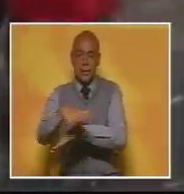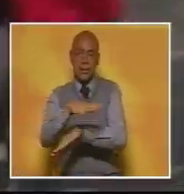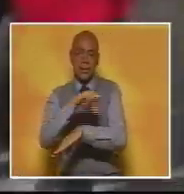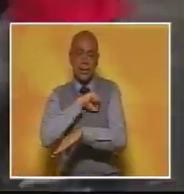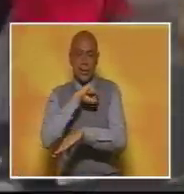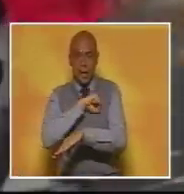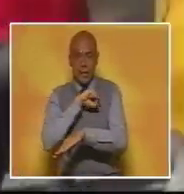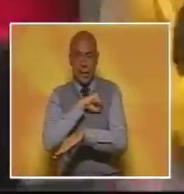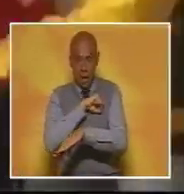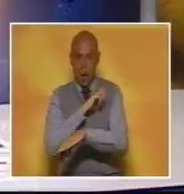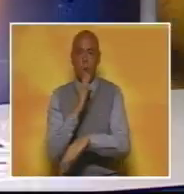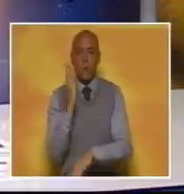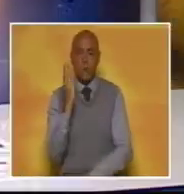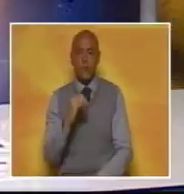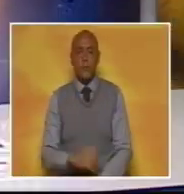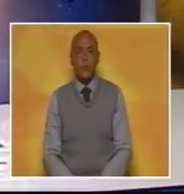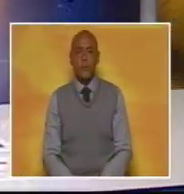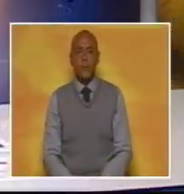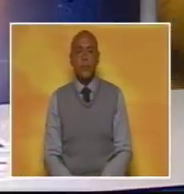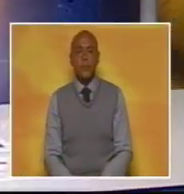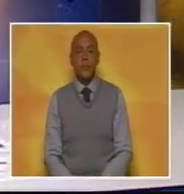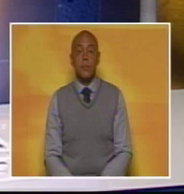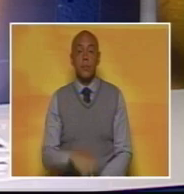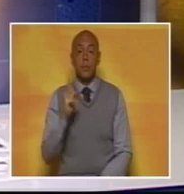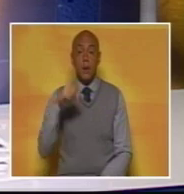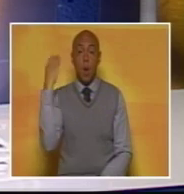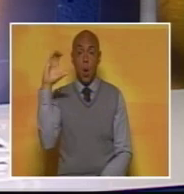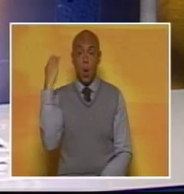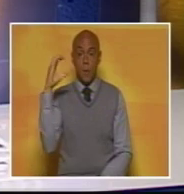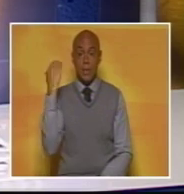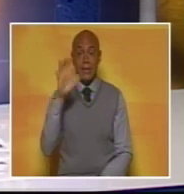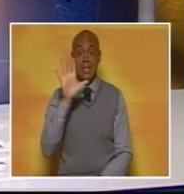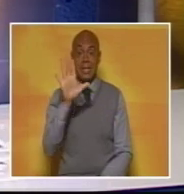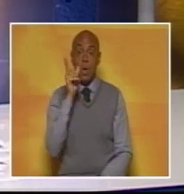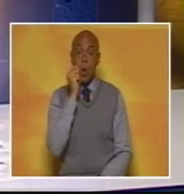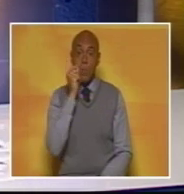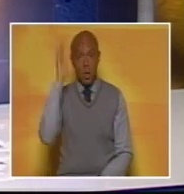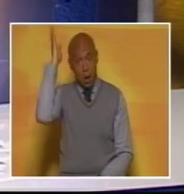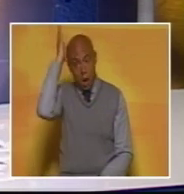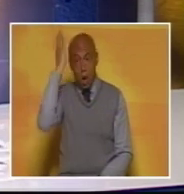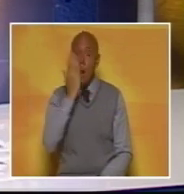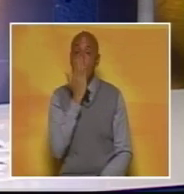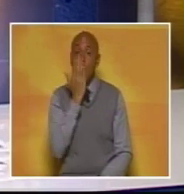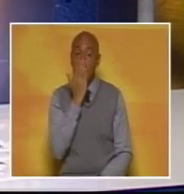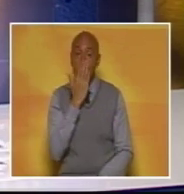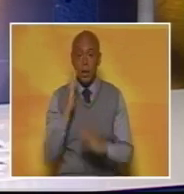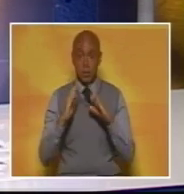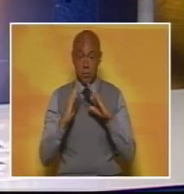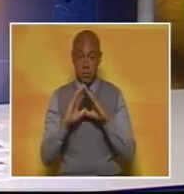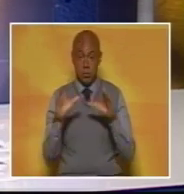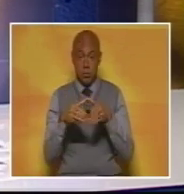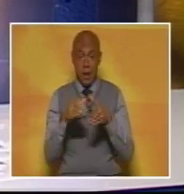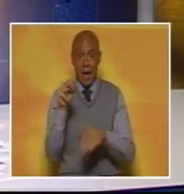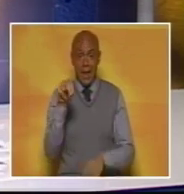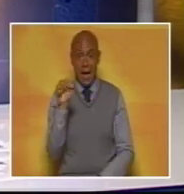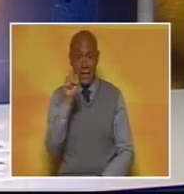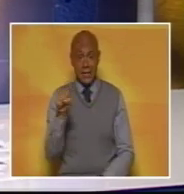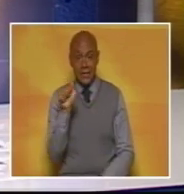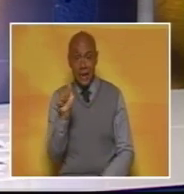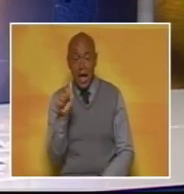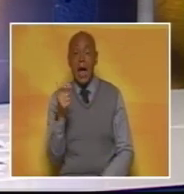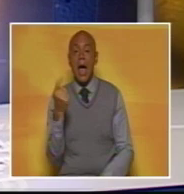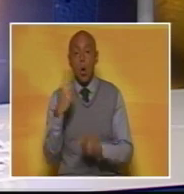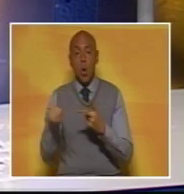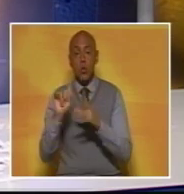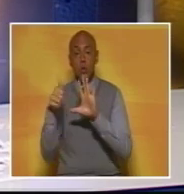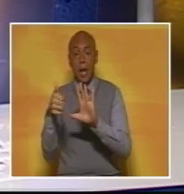Palacio de la Moneda. En Colombia, al menos 5 indígenas del pueblo Nasa fueron asesinados y otros 6 resultaron